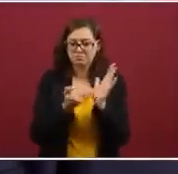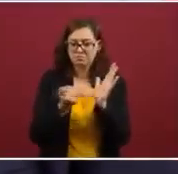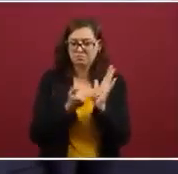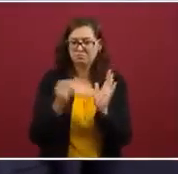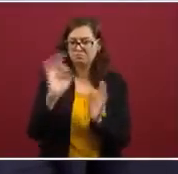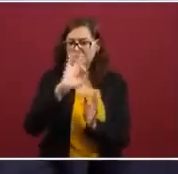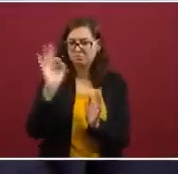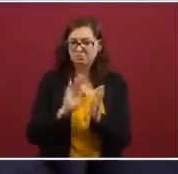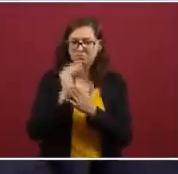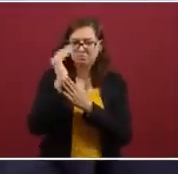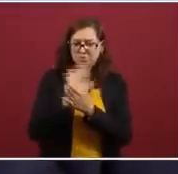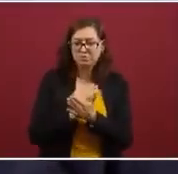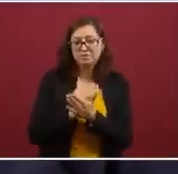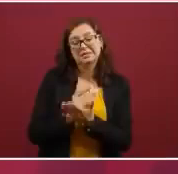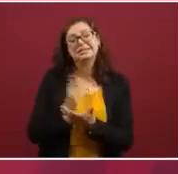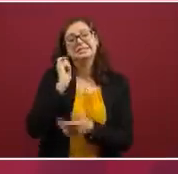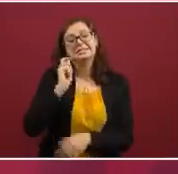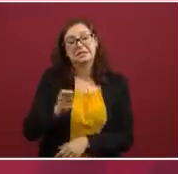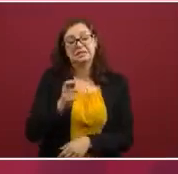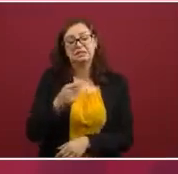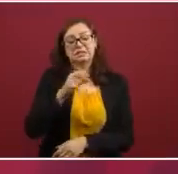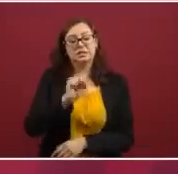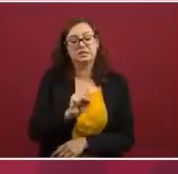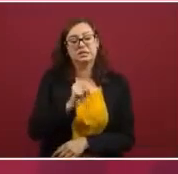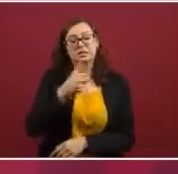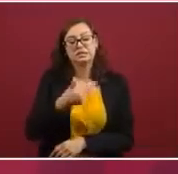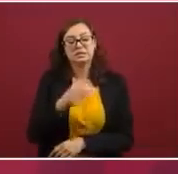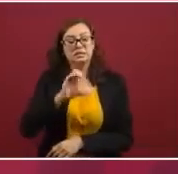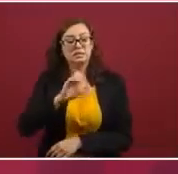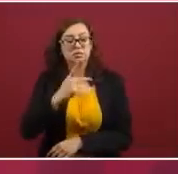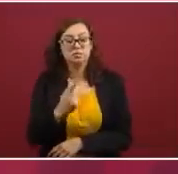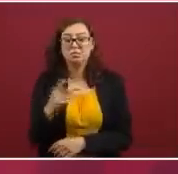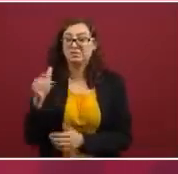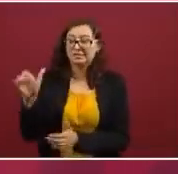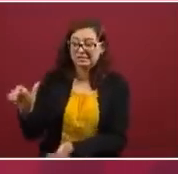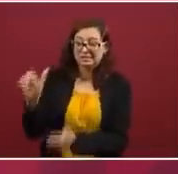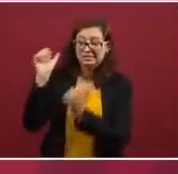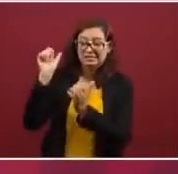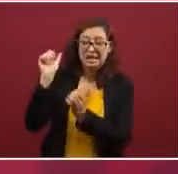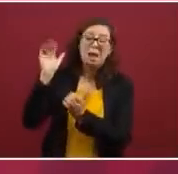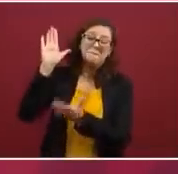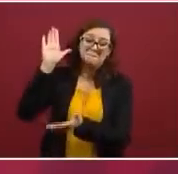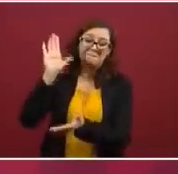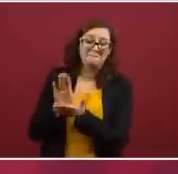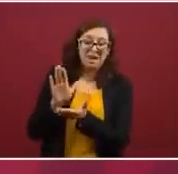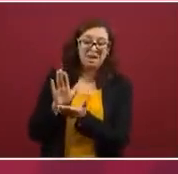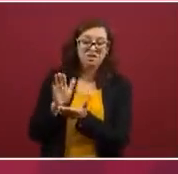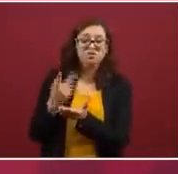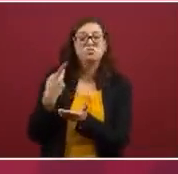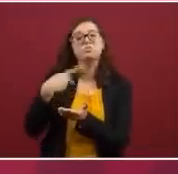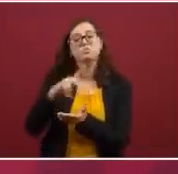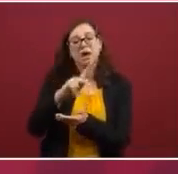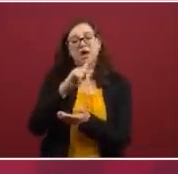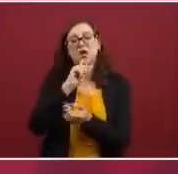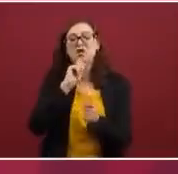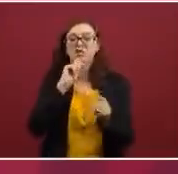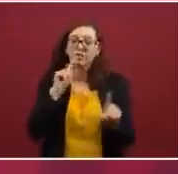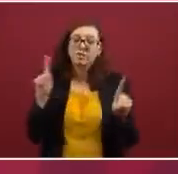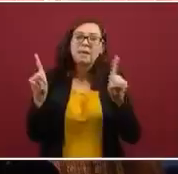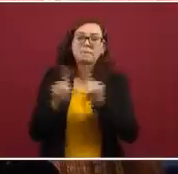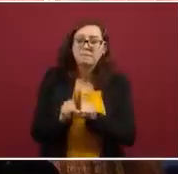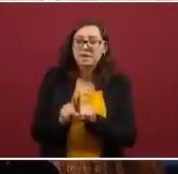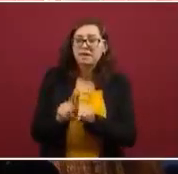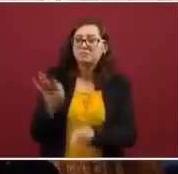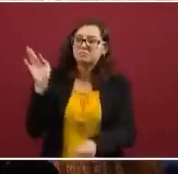el ingreso de Hacienda a partir del nuevo régimen fiscal, también la intención es incrementar la producción